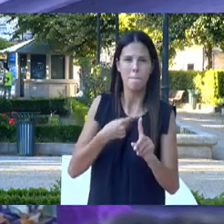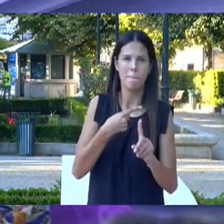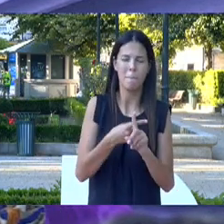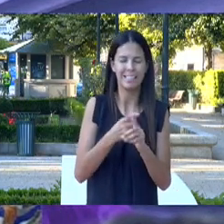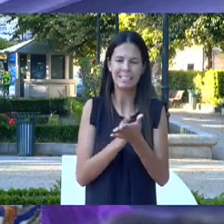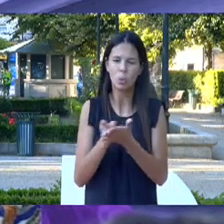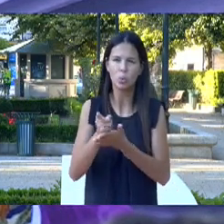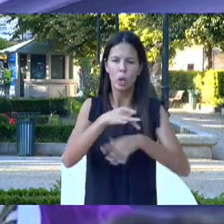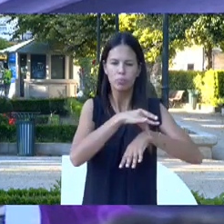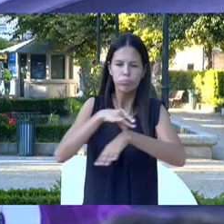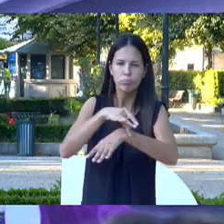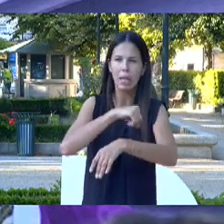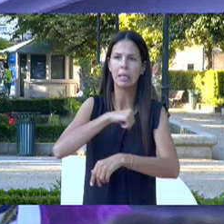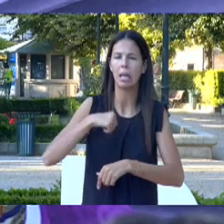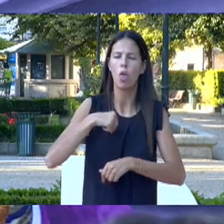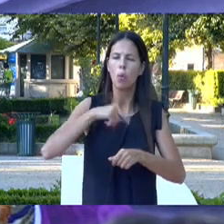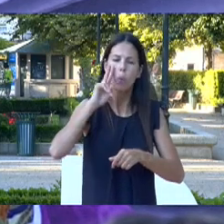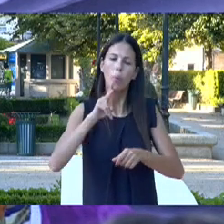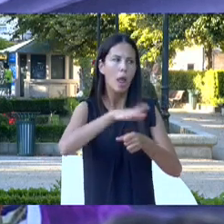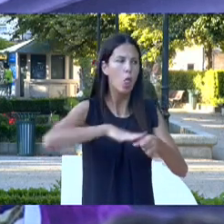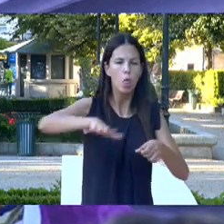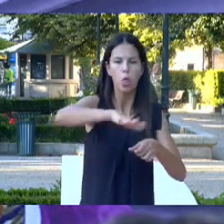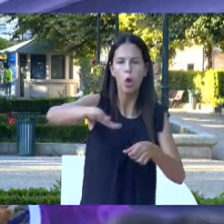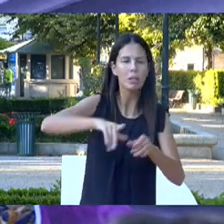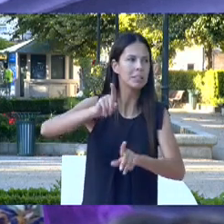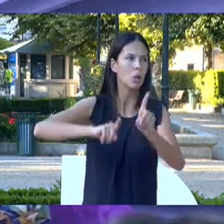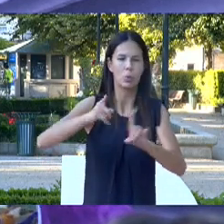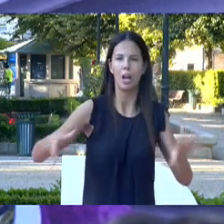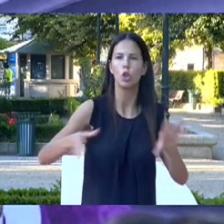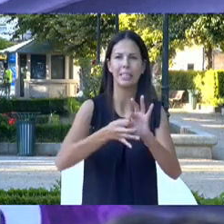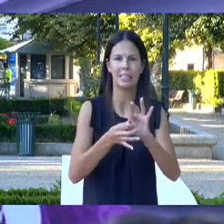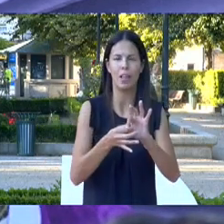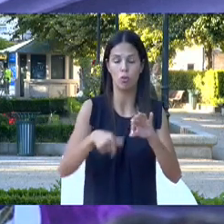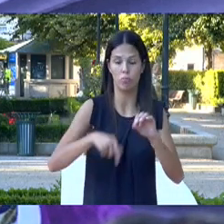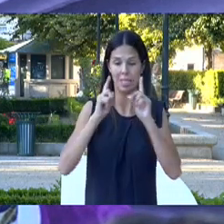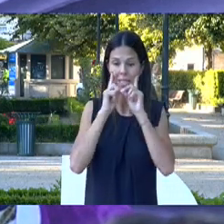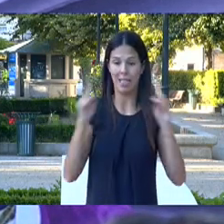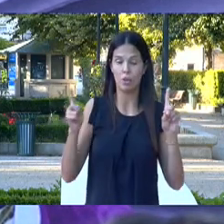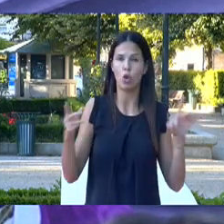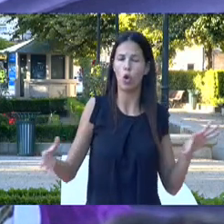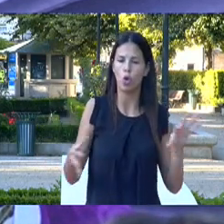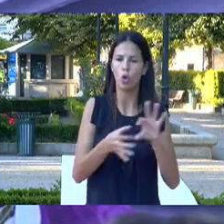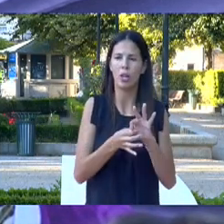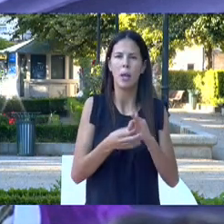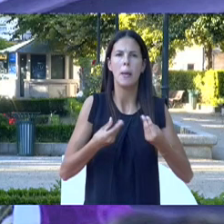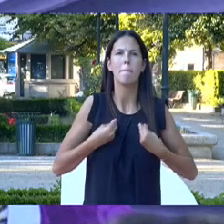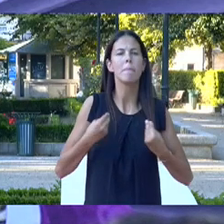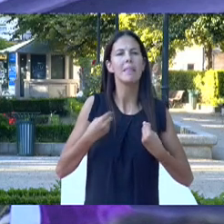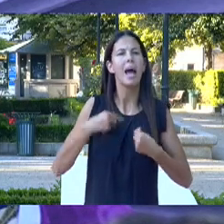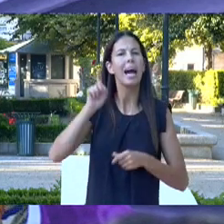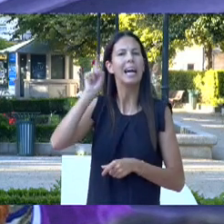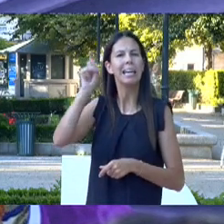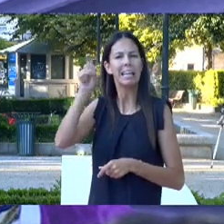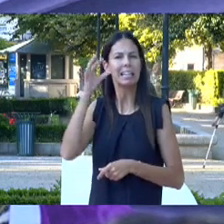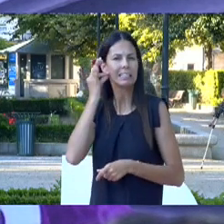autoguiado por, bueno, algúns dos lugares que están conectados, neste caso, coa vida de Ernestina, e así